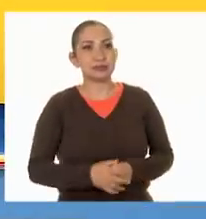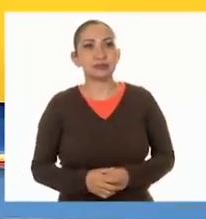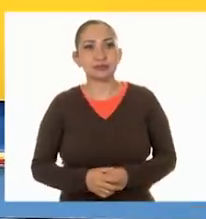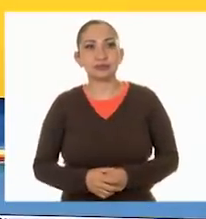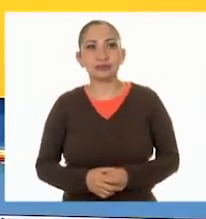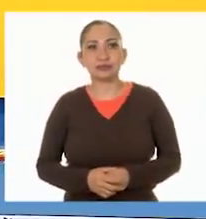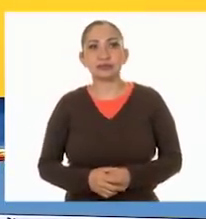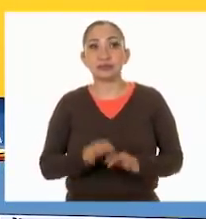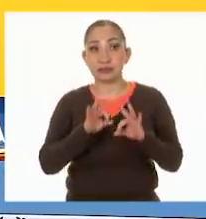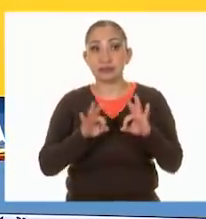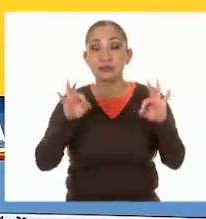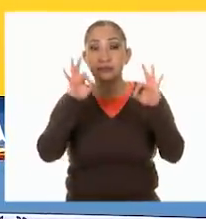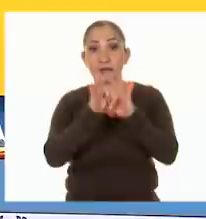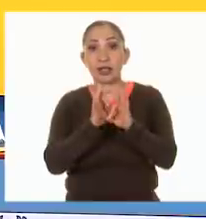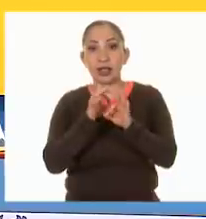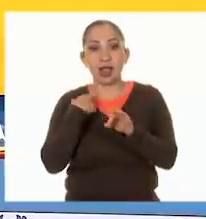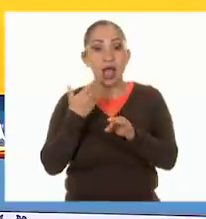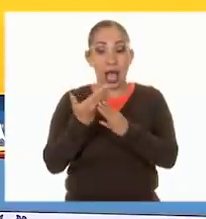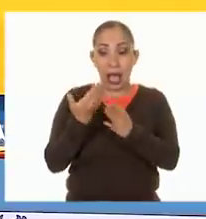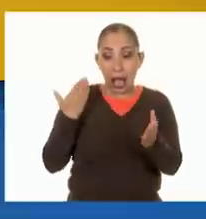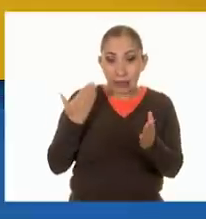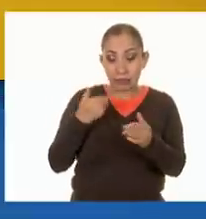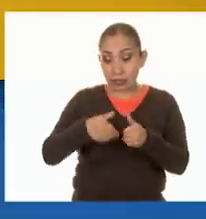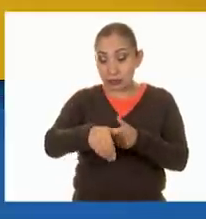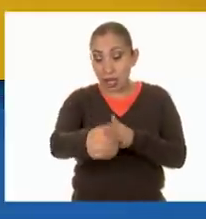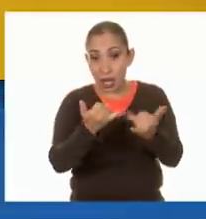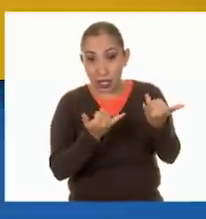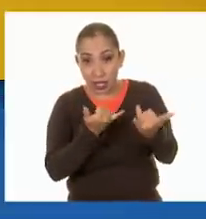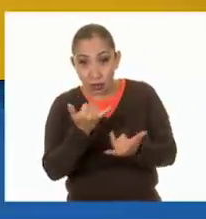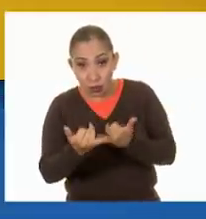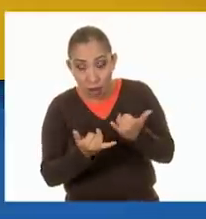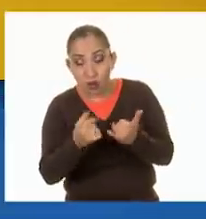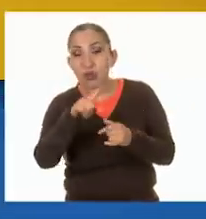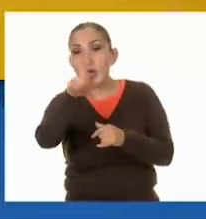es súper importante hidratarse antes, durante y después.